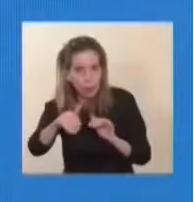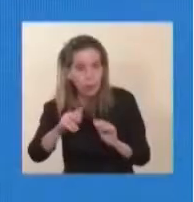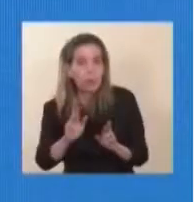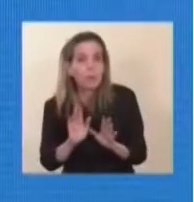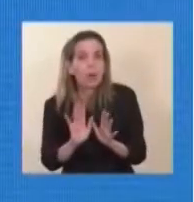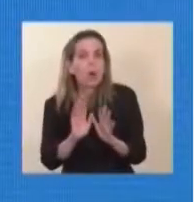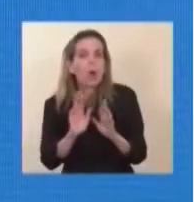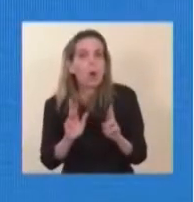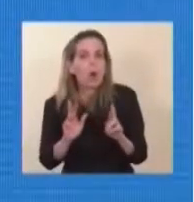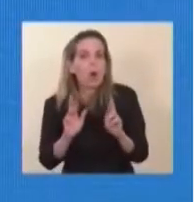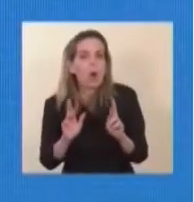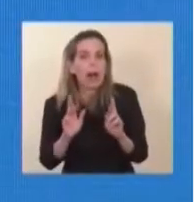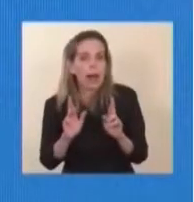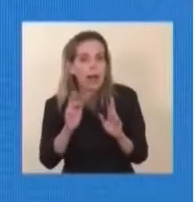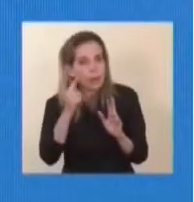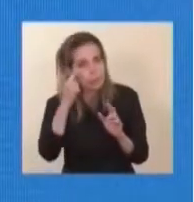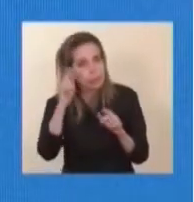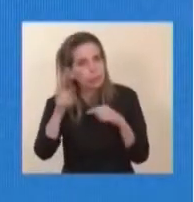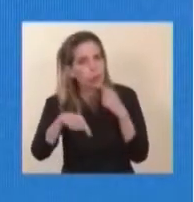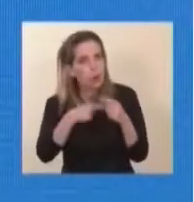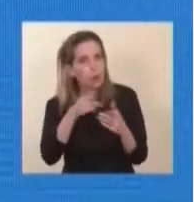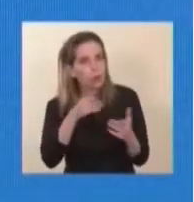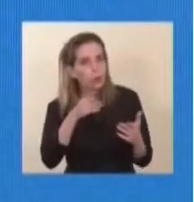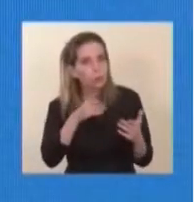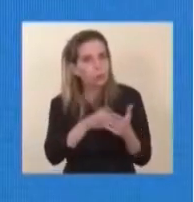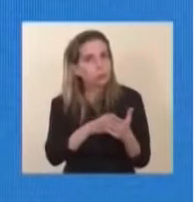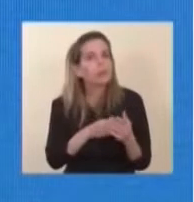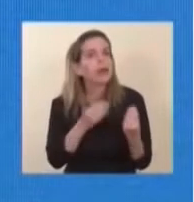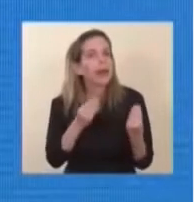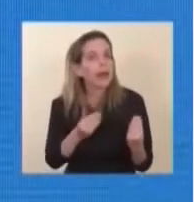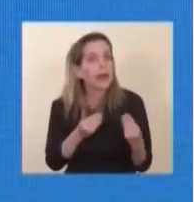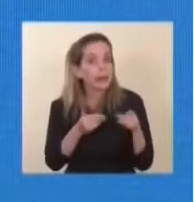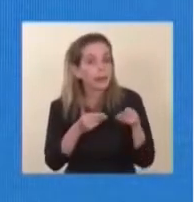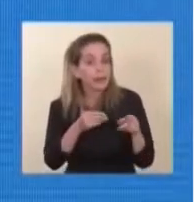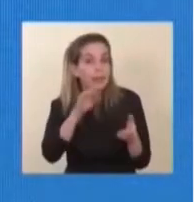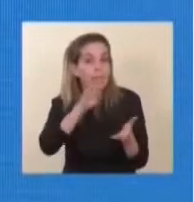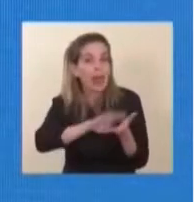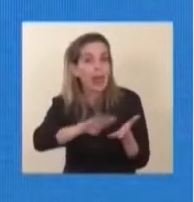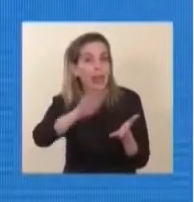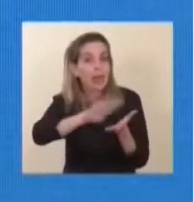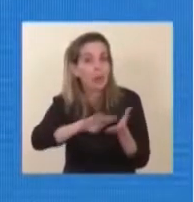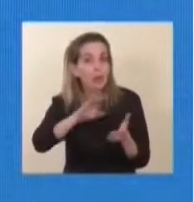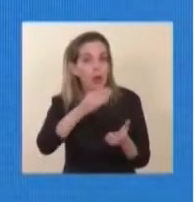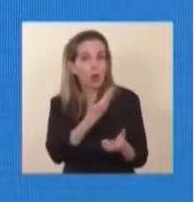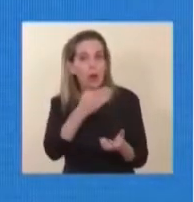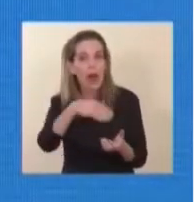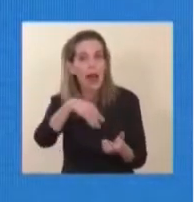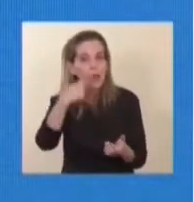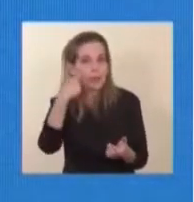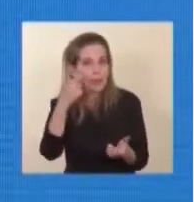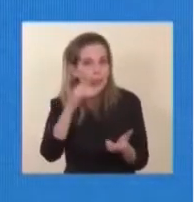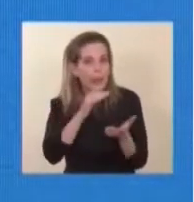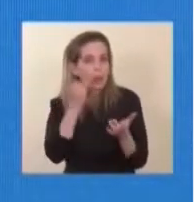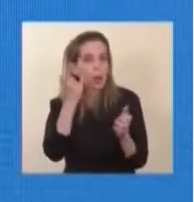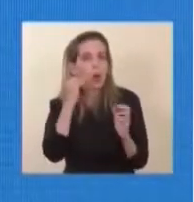que va desde la localidad de Coronda hasta la localidad de San Francisco, en el límite interprovincial, y en el camino tiene ramales